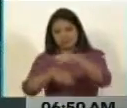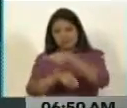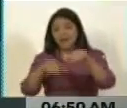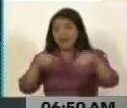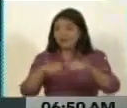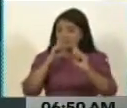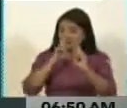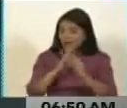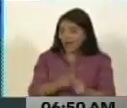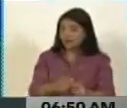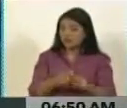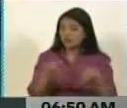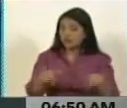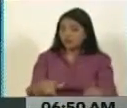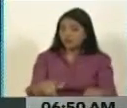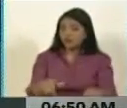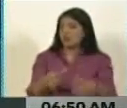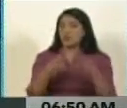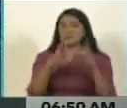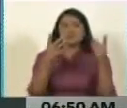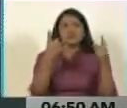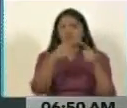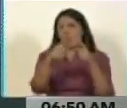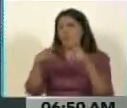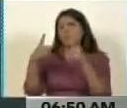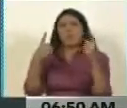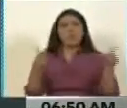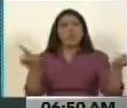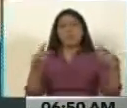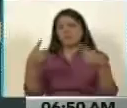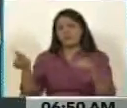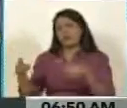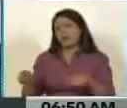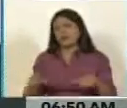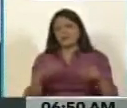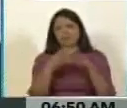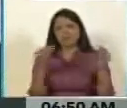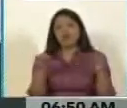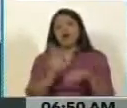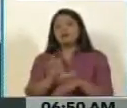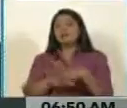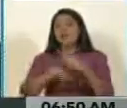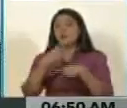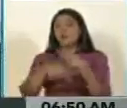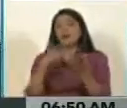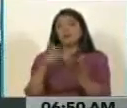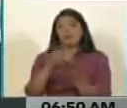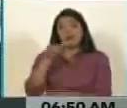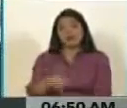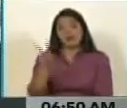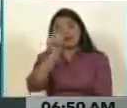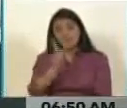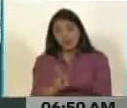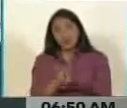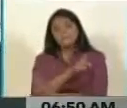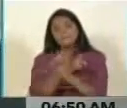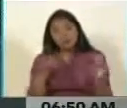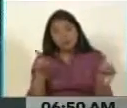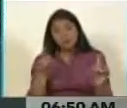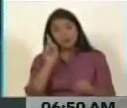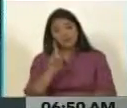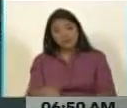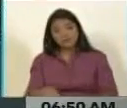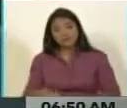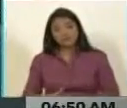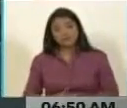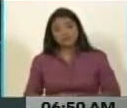todos los géneros musicales allí. Todos los géneros musicales, porque así de plural son los programadores que vienen a Venezuela. A pesar, yo tengo que decirlo,